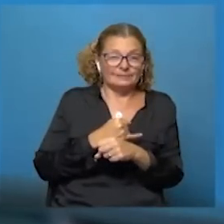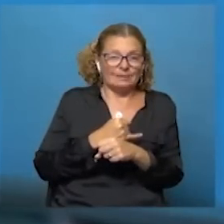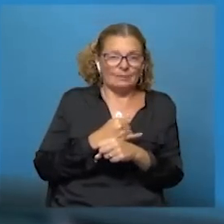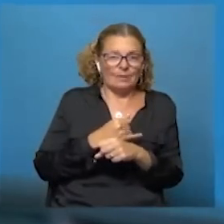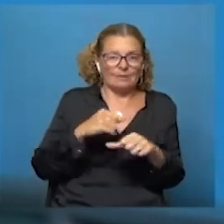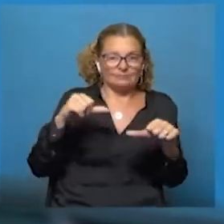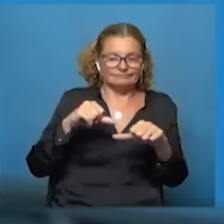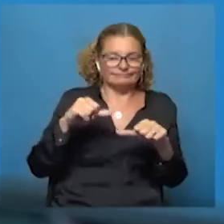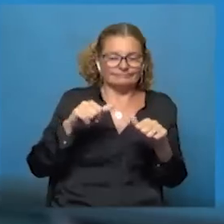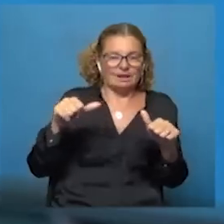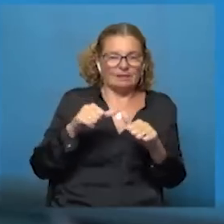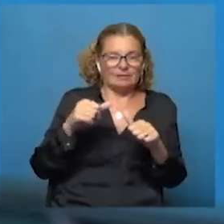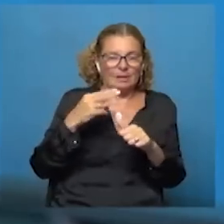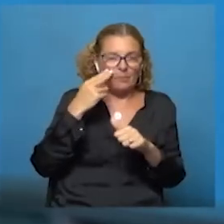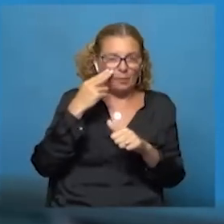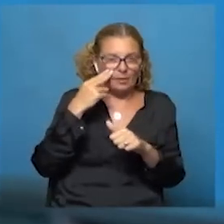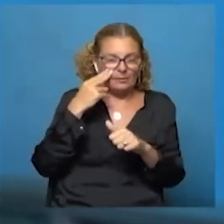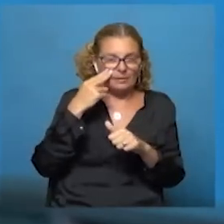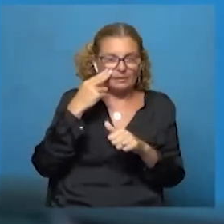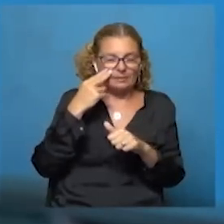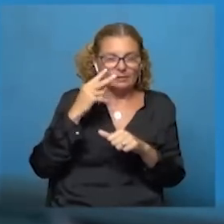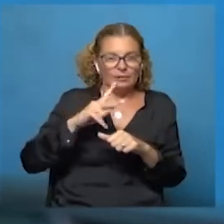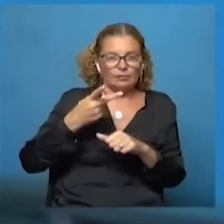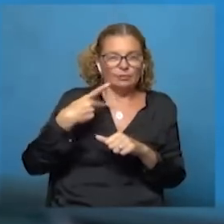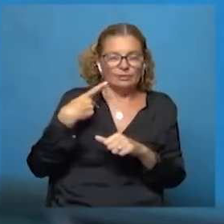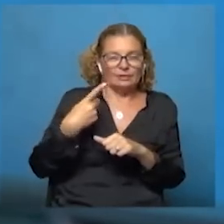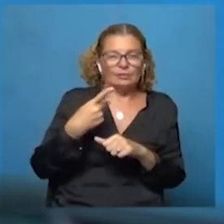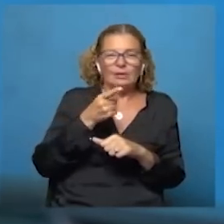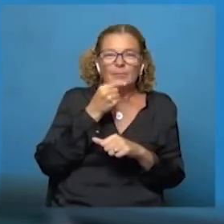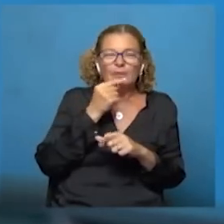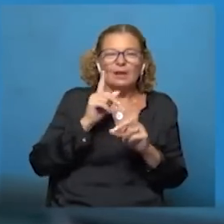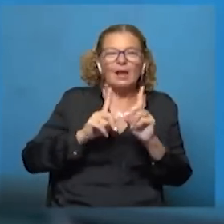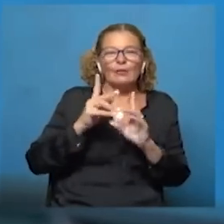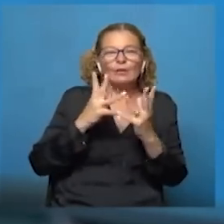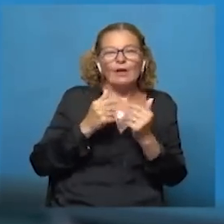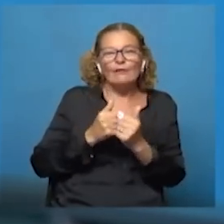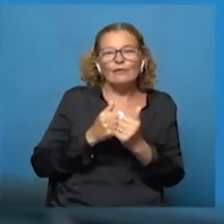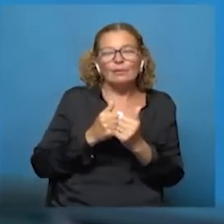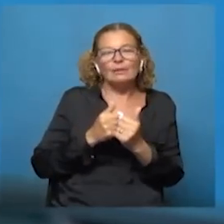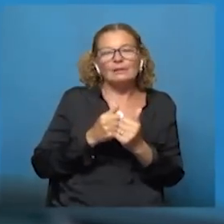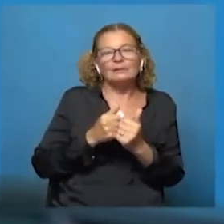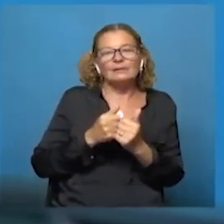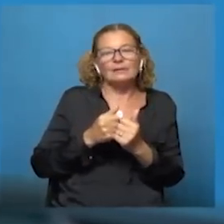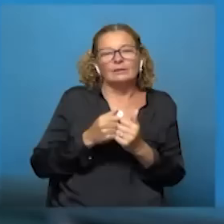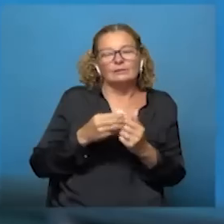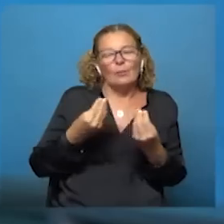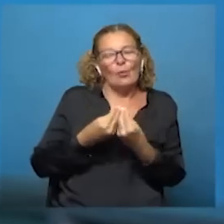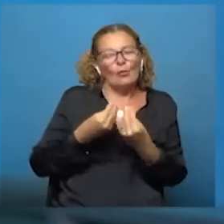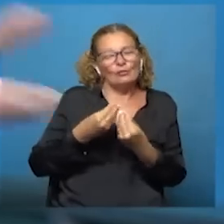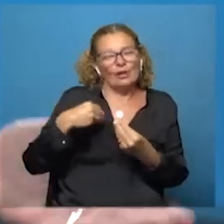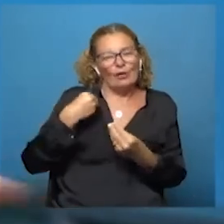desprolijidad en el azar que es el caso del su director de la policía digo de alguna manera pecó de exceso de confianza